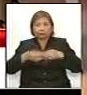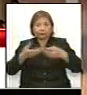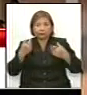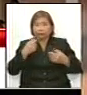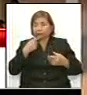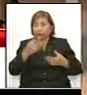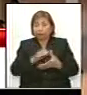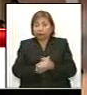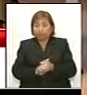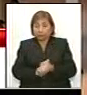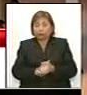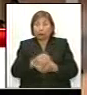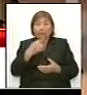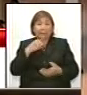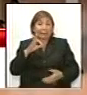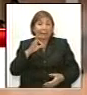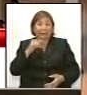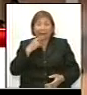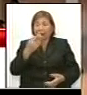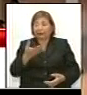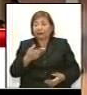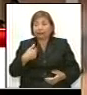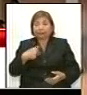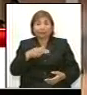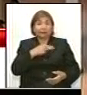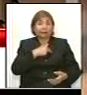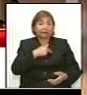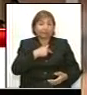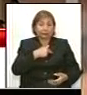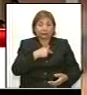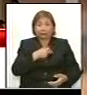mencioné, Figari nos pide que entre nosotros